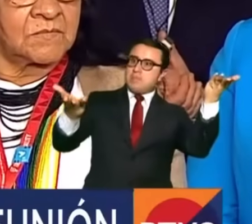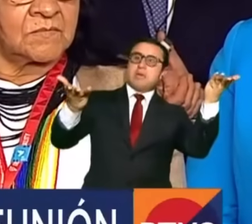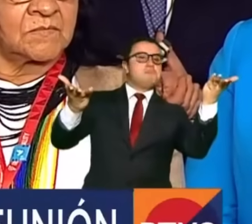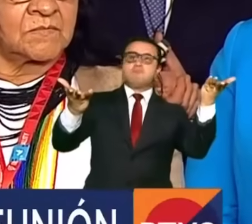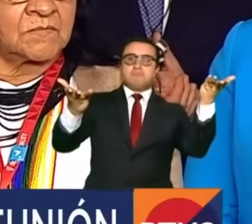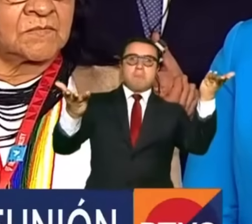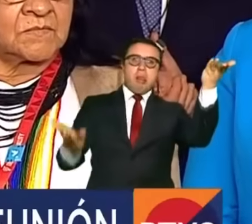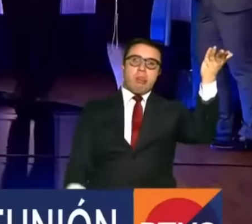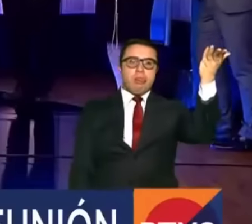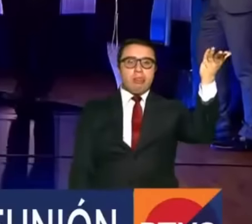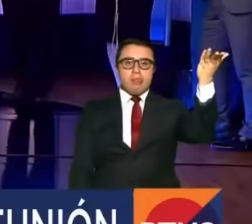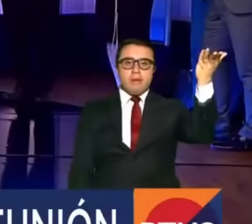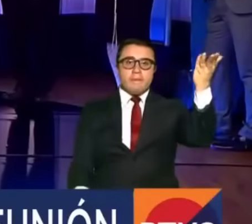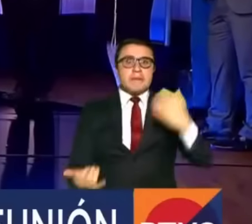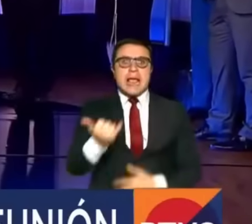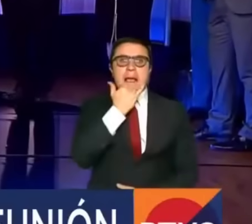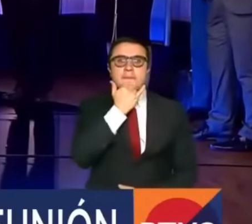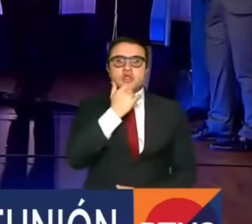¿Qué se hizo el dinero?